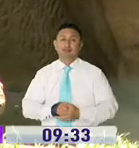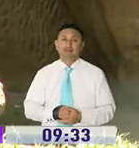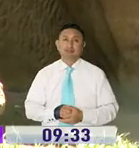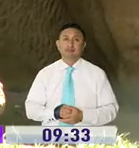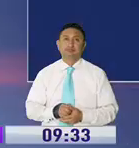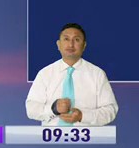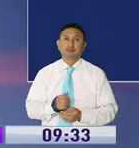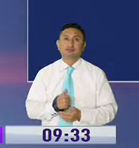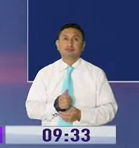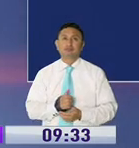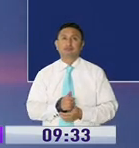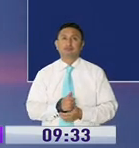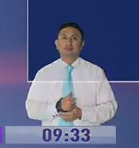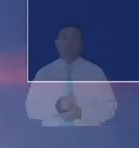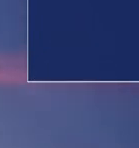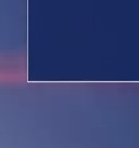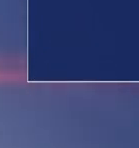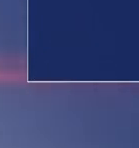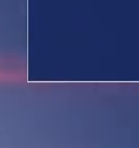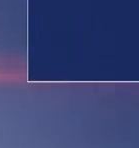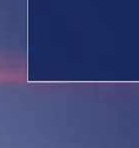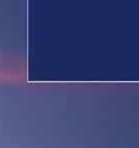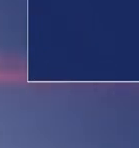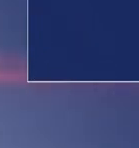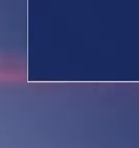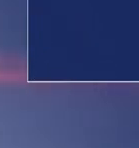Pichincha número